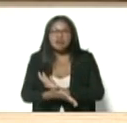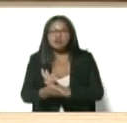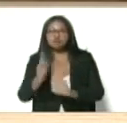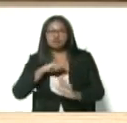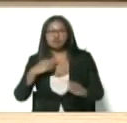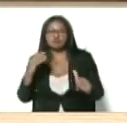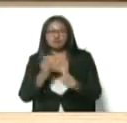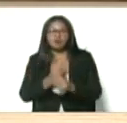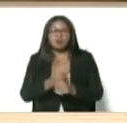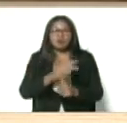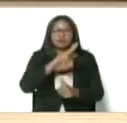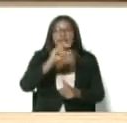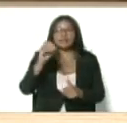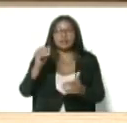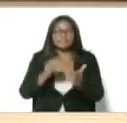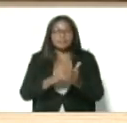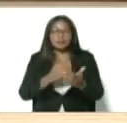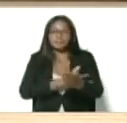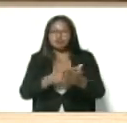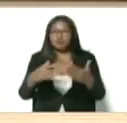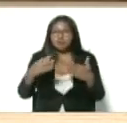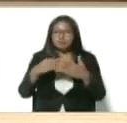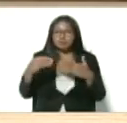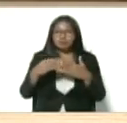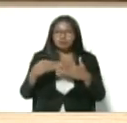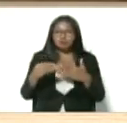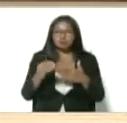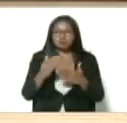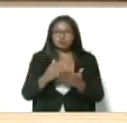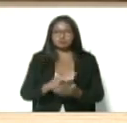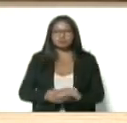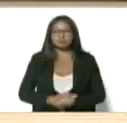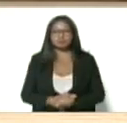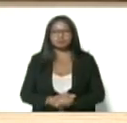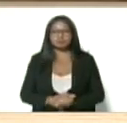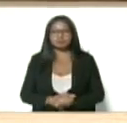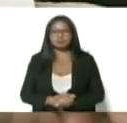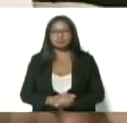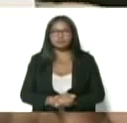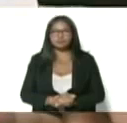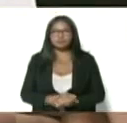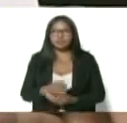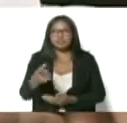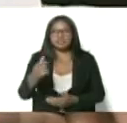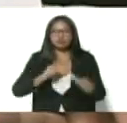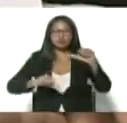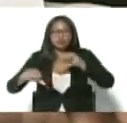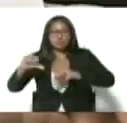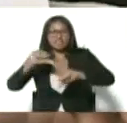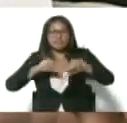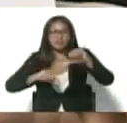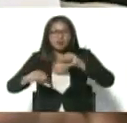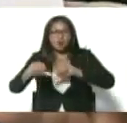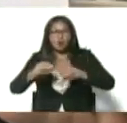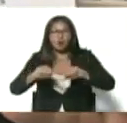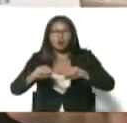30 mil millones de dólares no se queda atrás las sustancias químicas retenidas